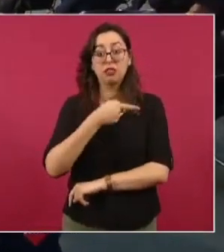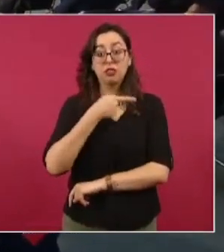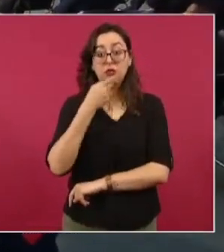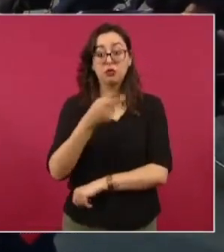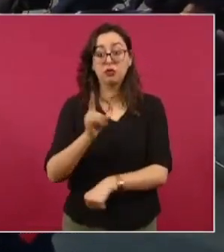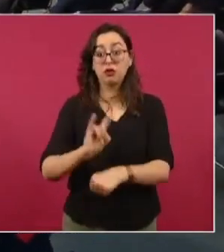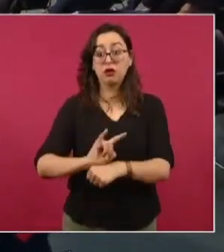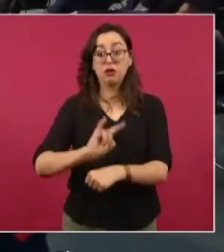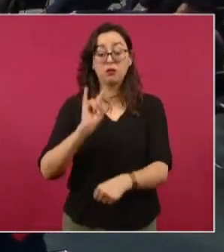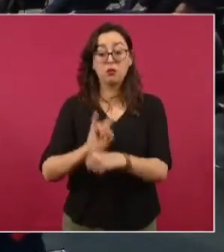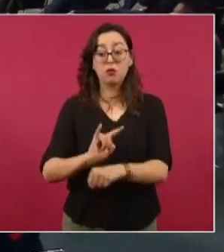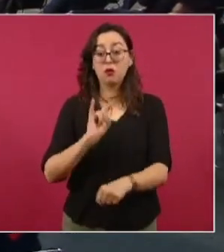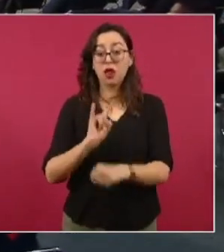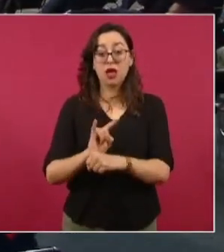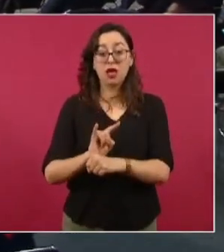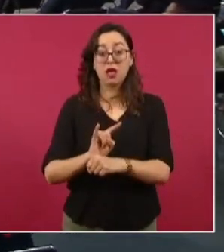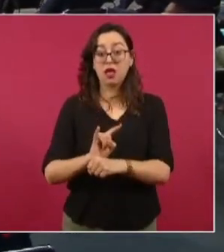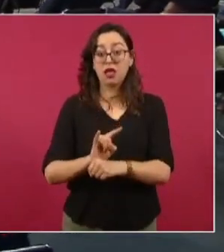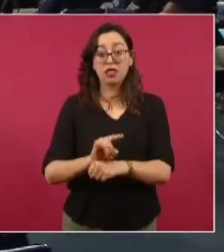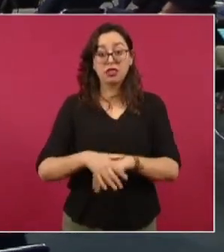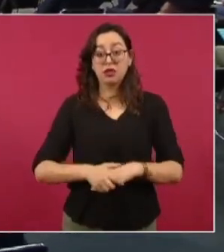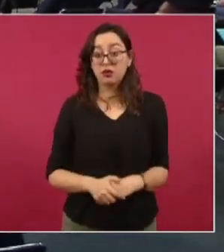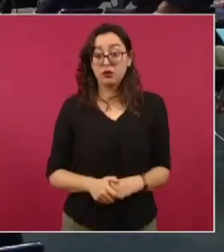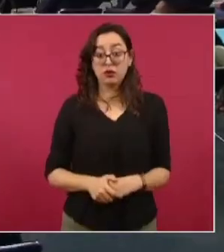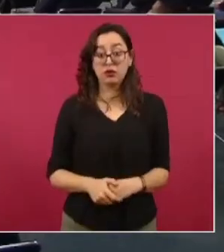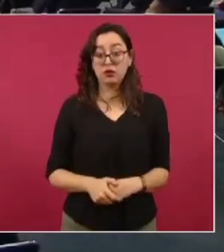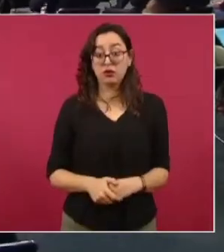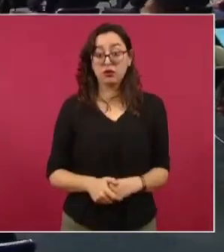miren miren a Claudio